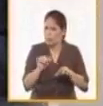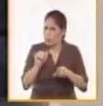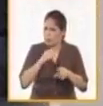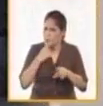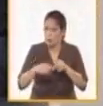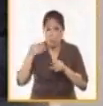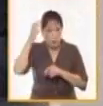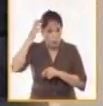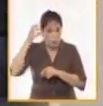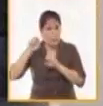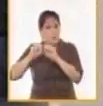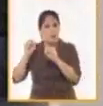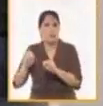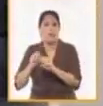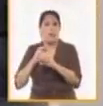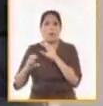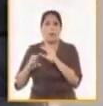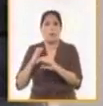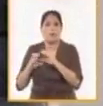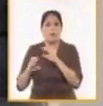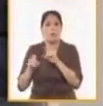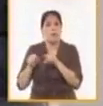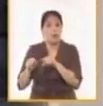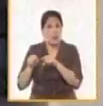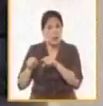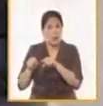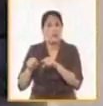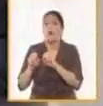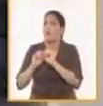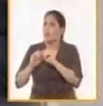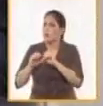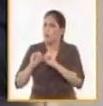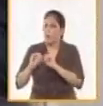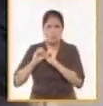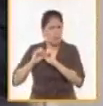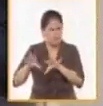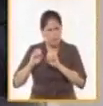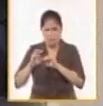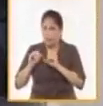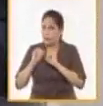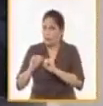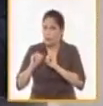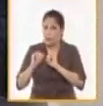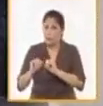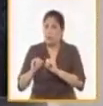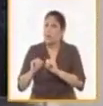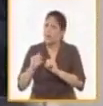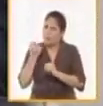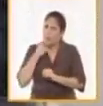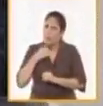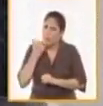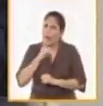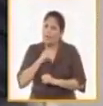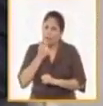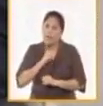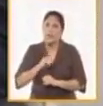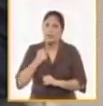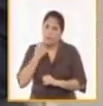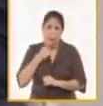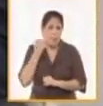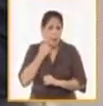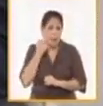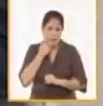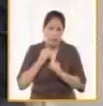un sistema de comunicación, el SISCON, que a través de allí también se transmiten informaciones, pero todavía nos falta mucho, pero estamos